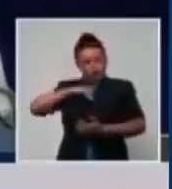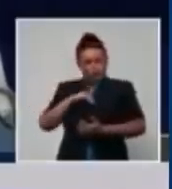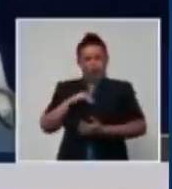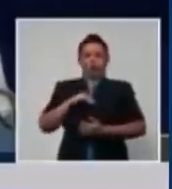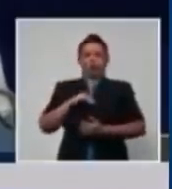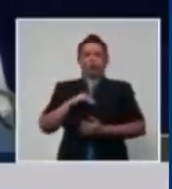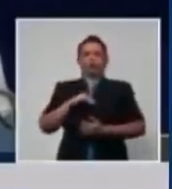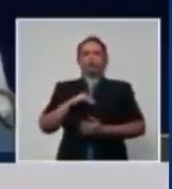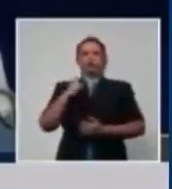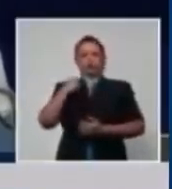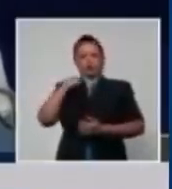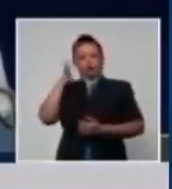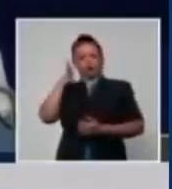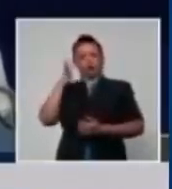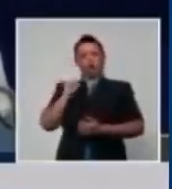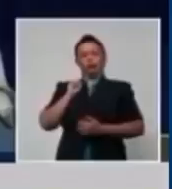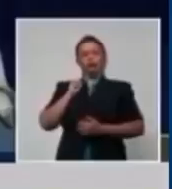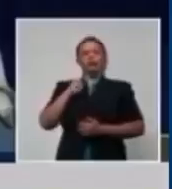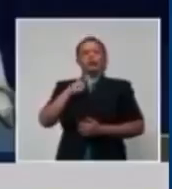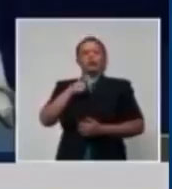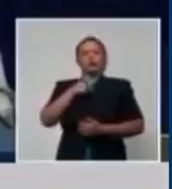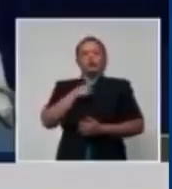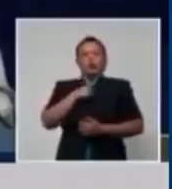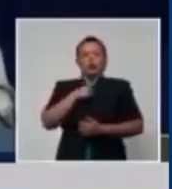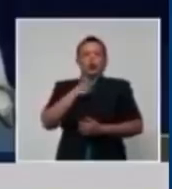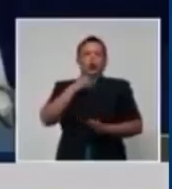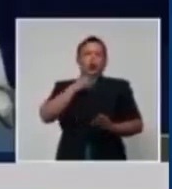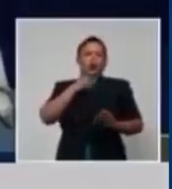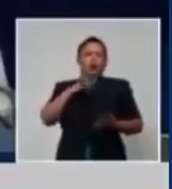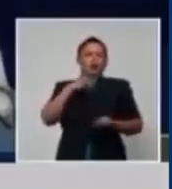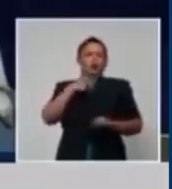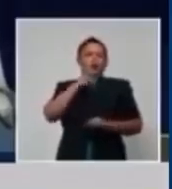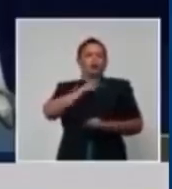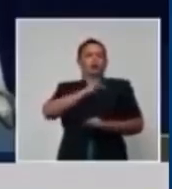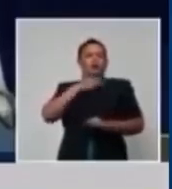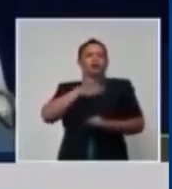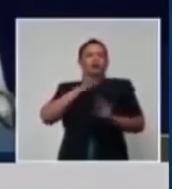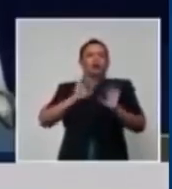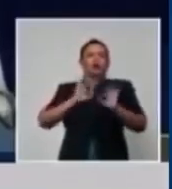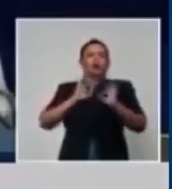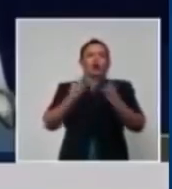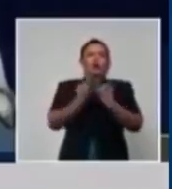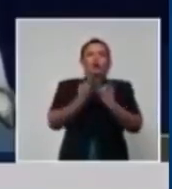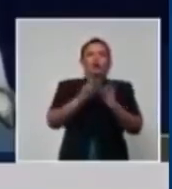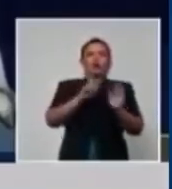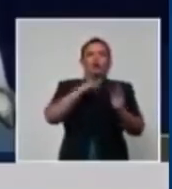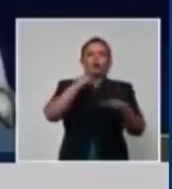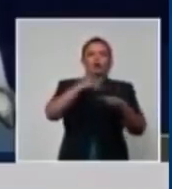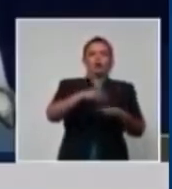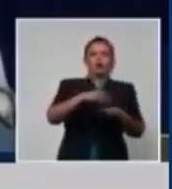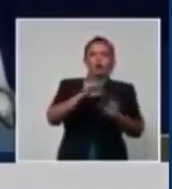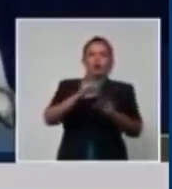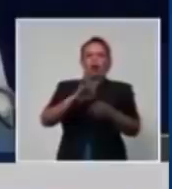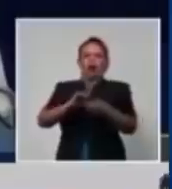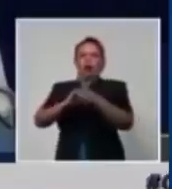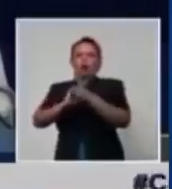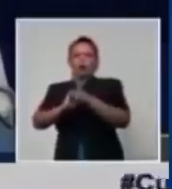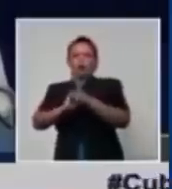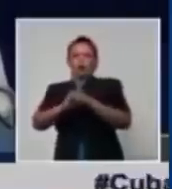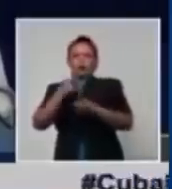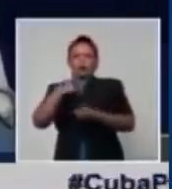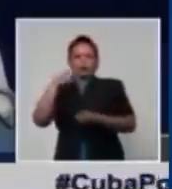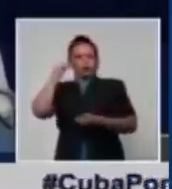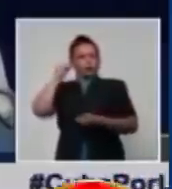pongo en el lugar de los familiares y de sus amigos, porque además era una persona